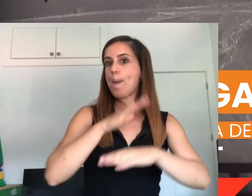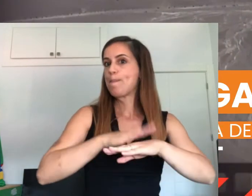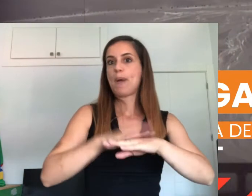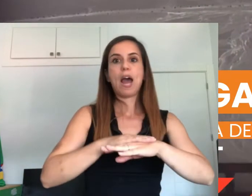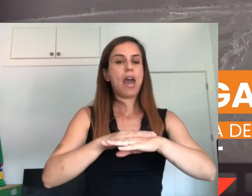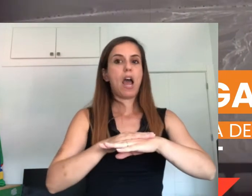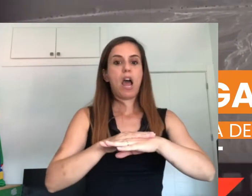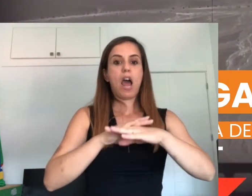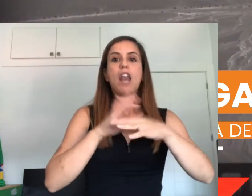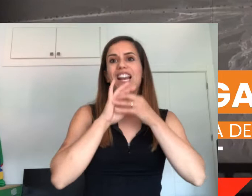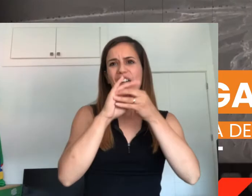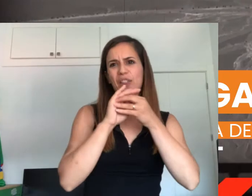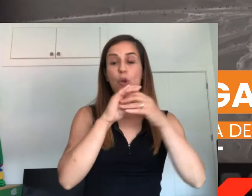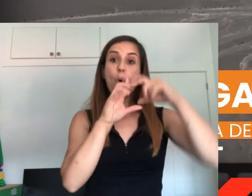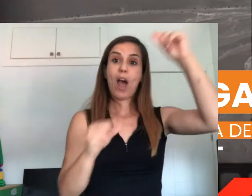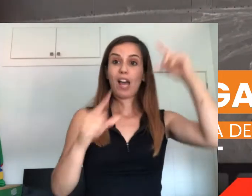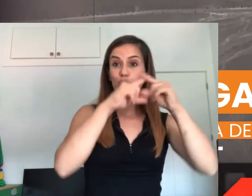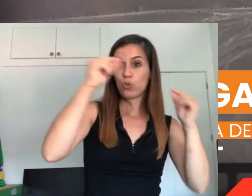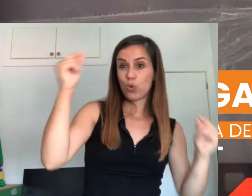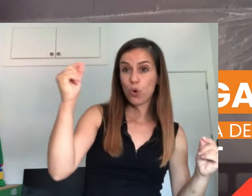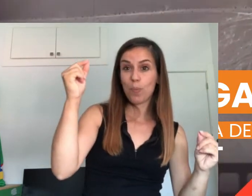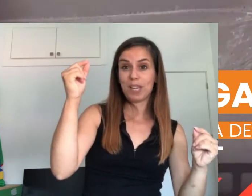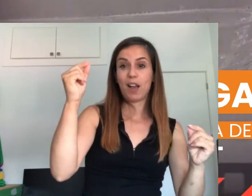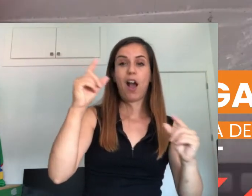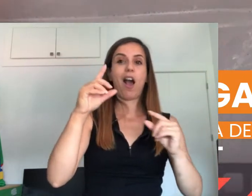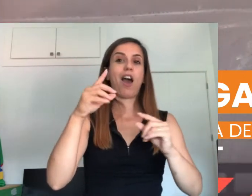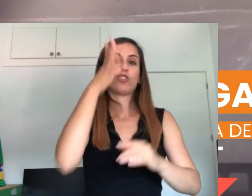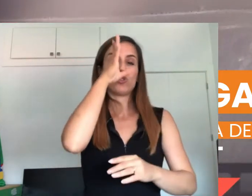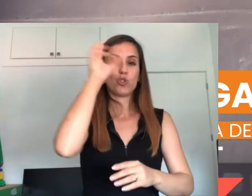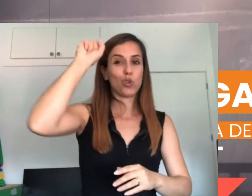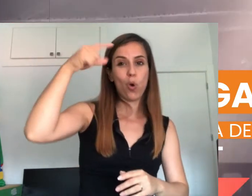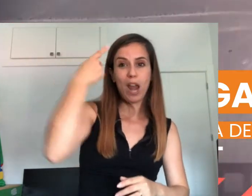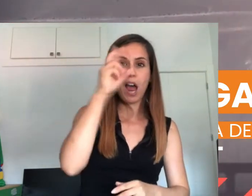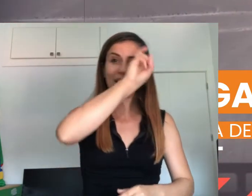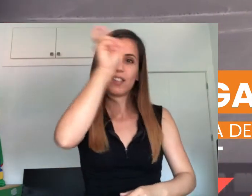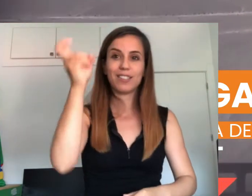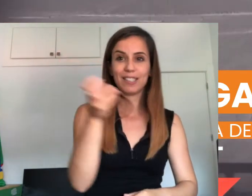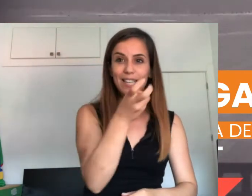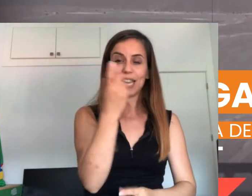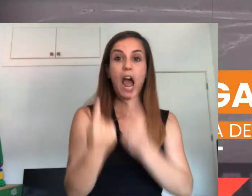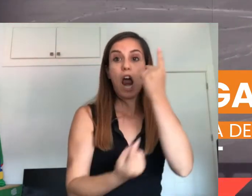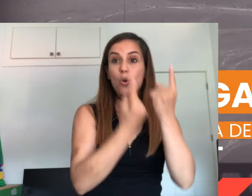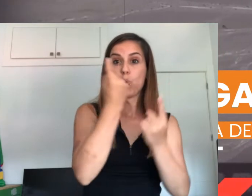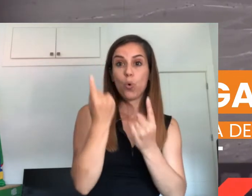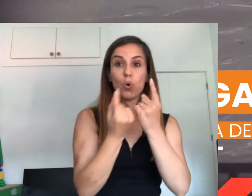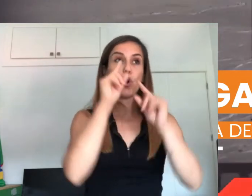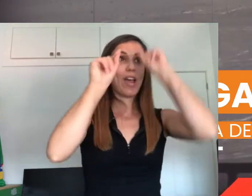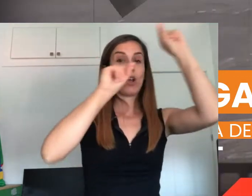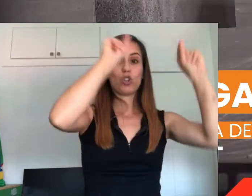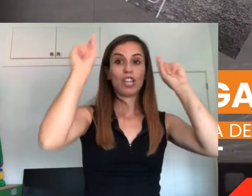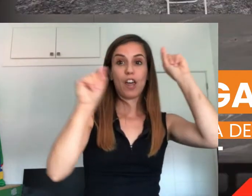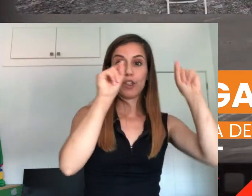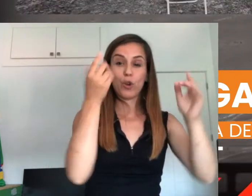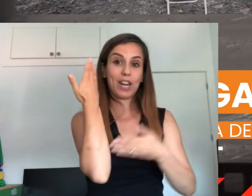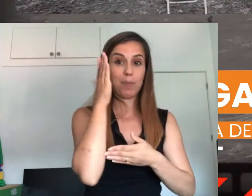astronómicos. Habla de que tal vez algunos de ellos pues representarán constelaciones, pero comete dos errores. Uno